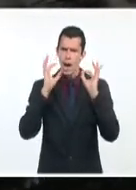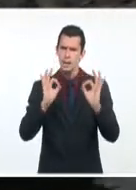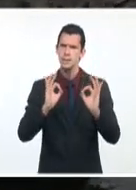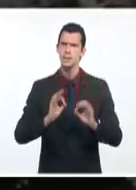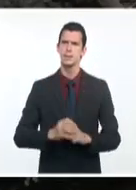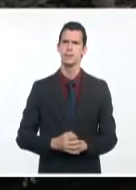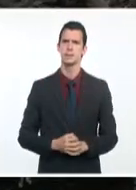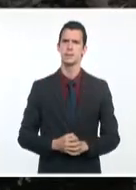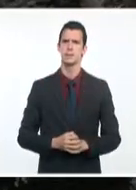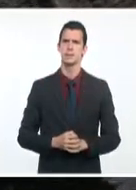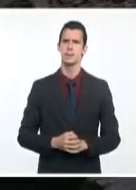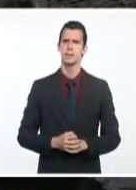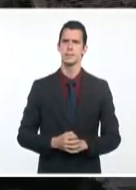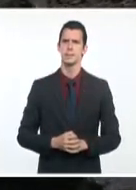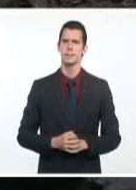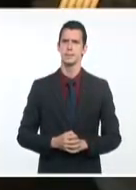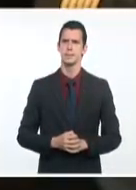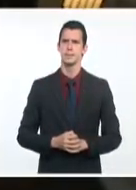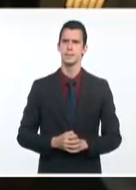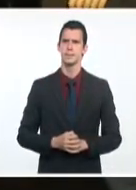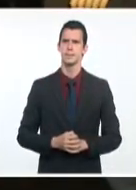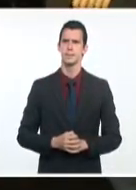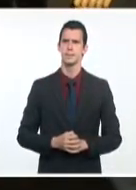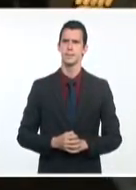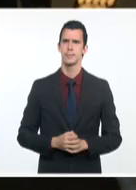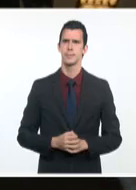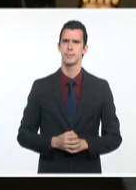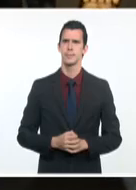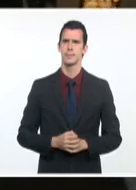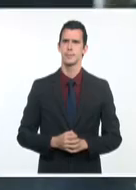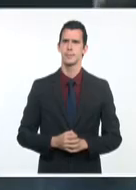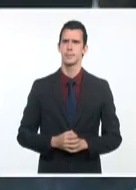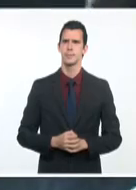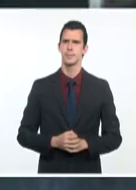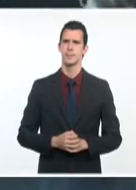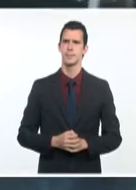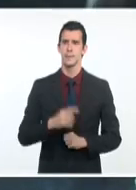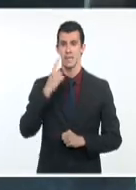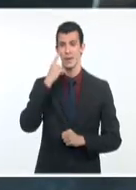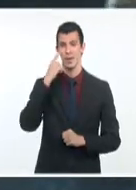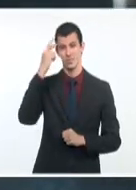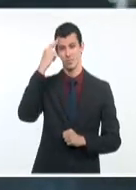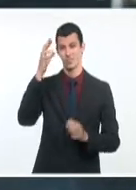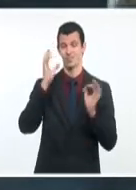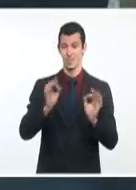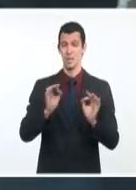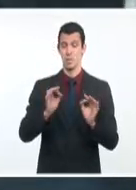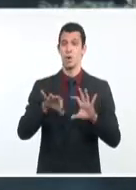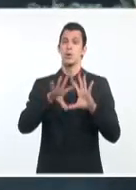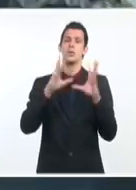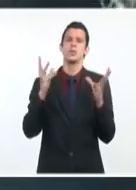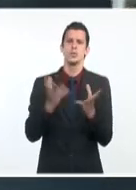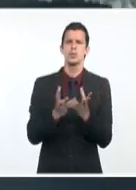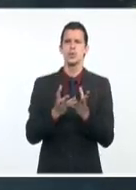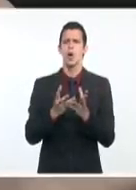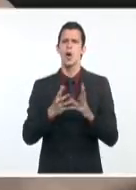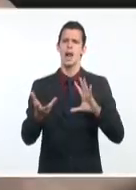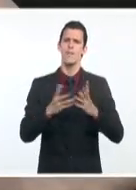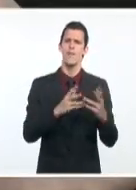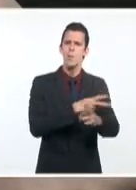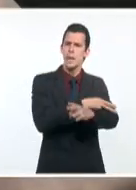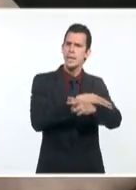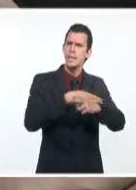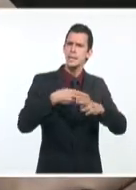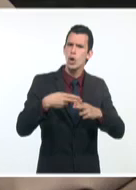el pensamiento del creador del programa de la voluntad hidráulica en Cuba. La obra la